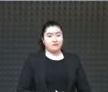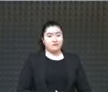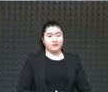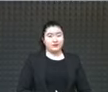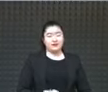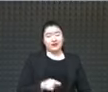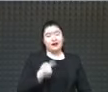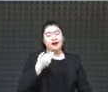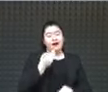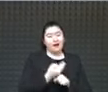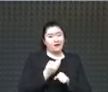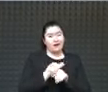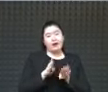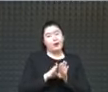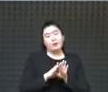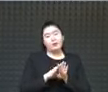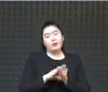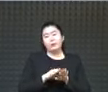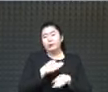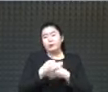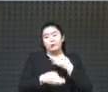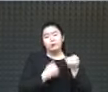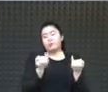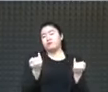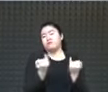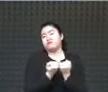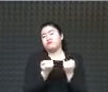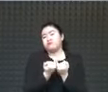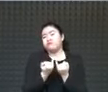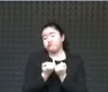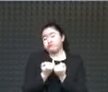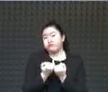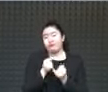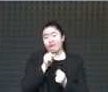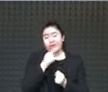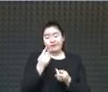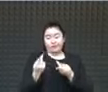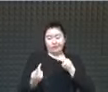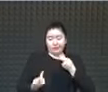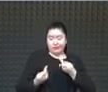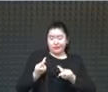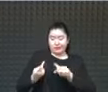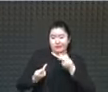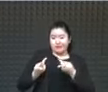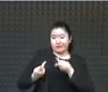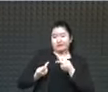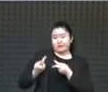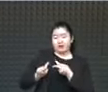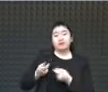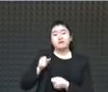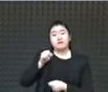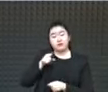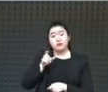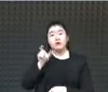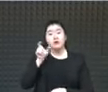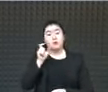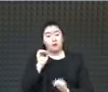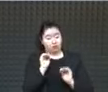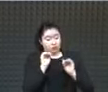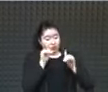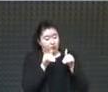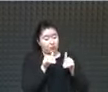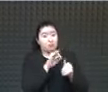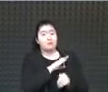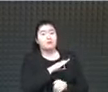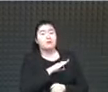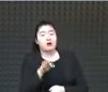Es un mensaje genérico de algún modo, ante consultas expresas que nos van llegando, de cuándo se pueden registrar,